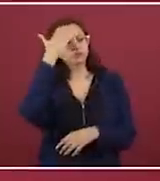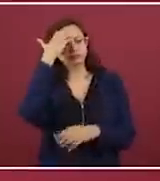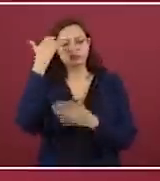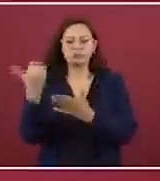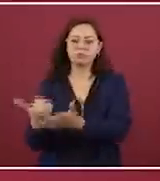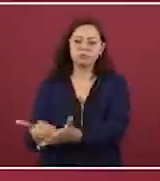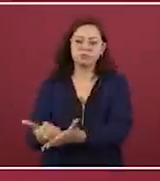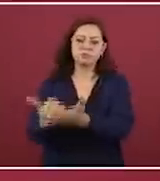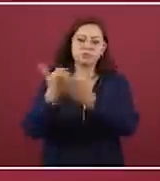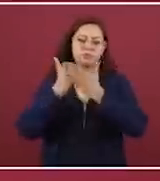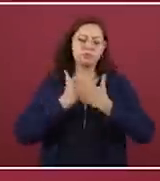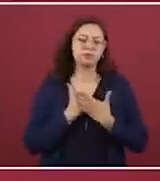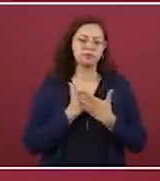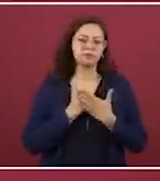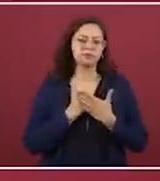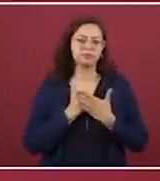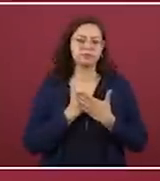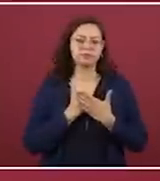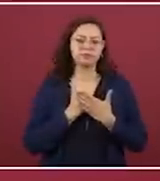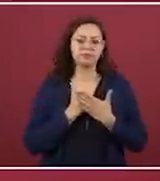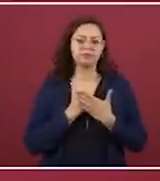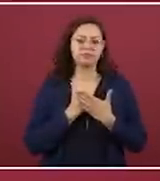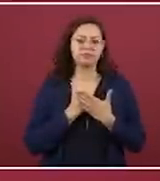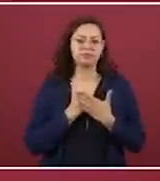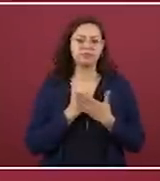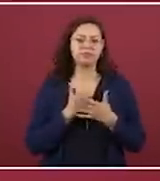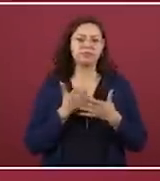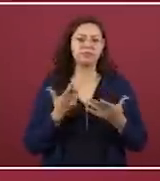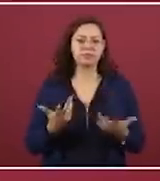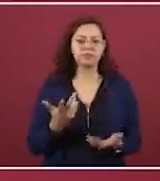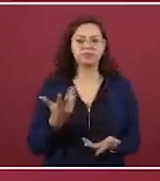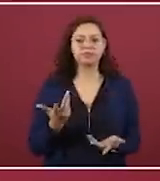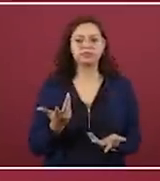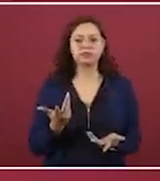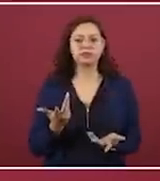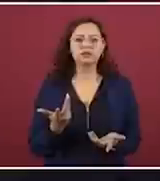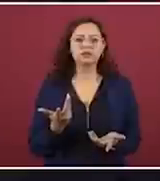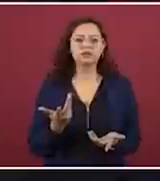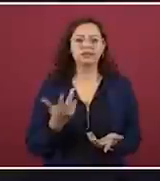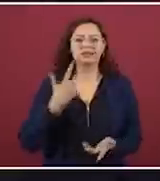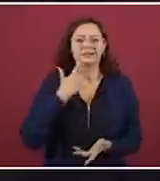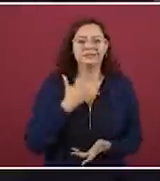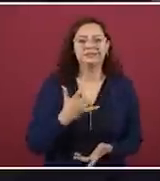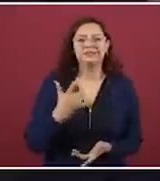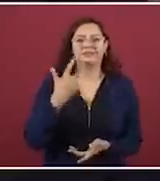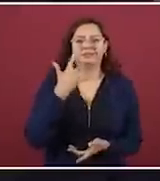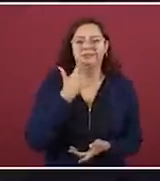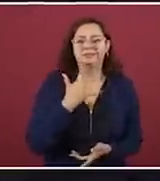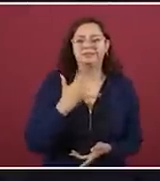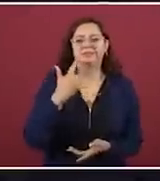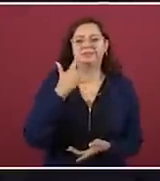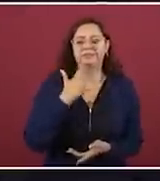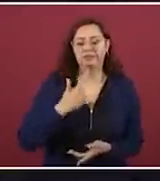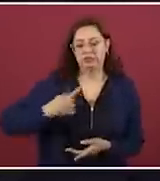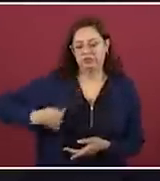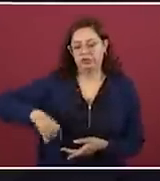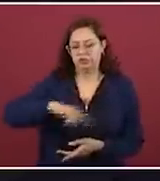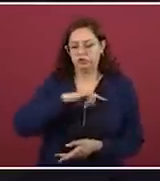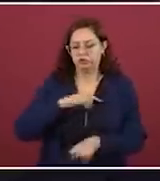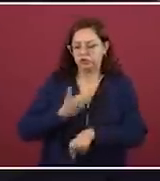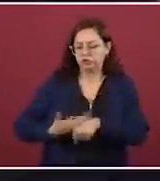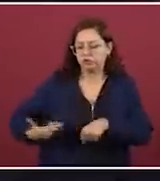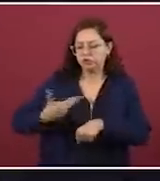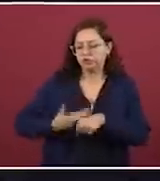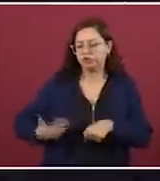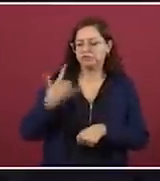y que no sea en vano el esfuerzo que se está haciendo de que no